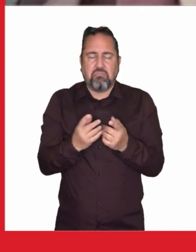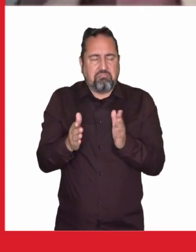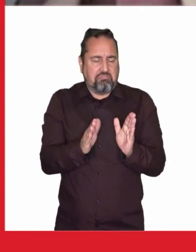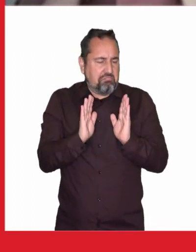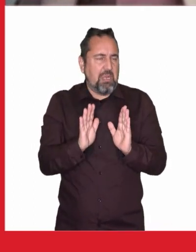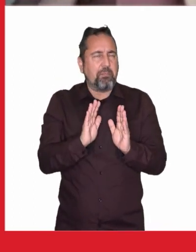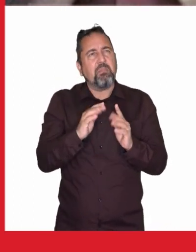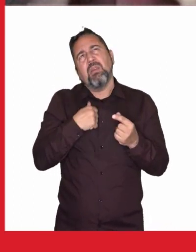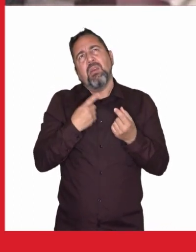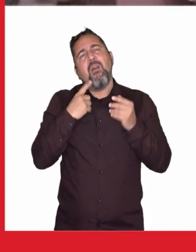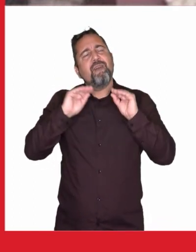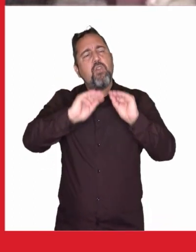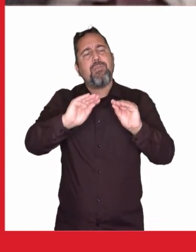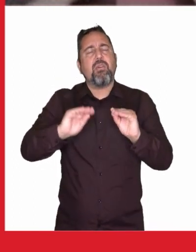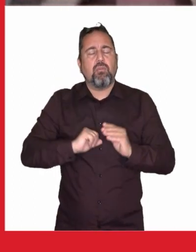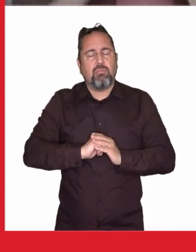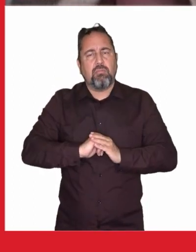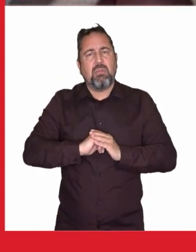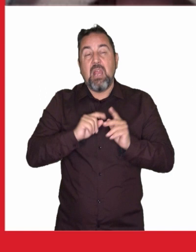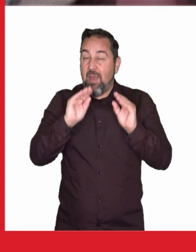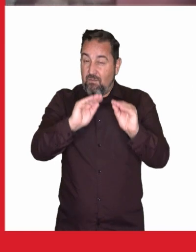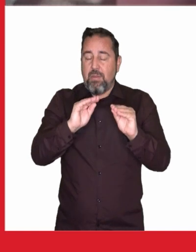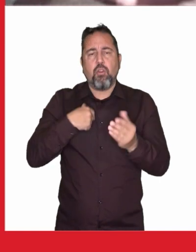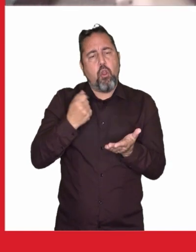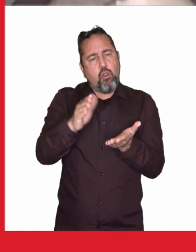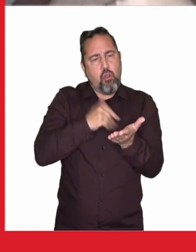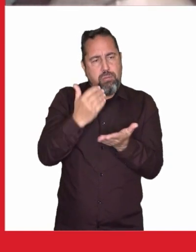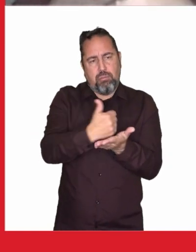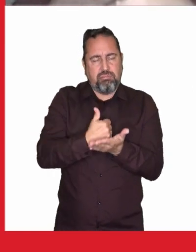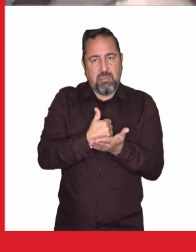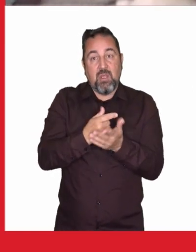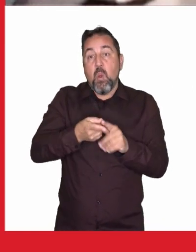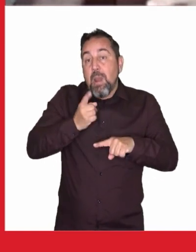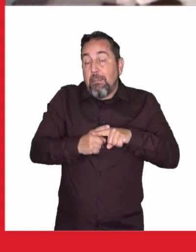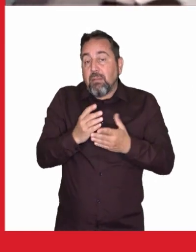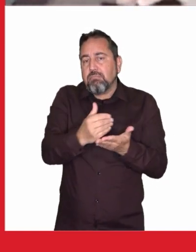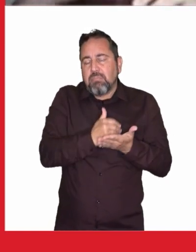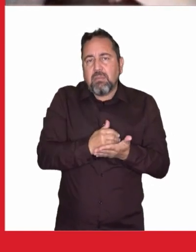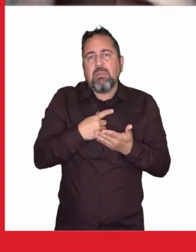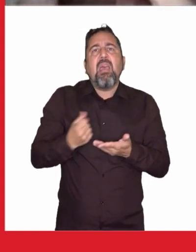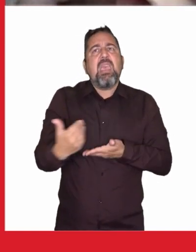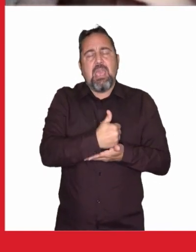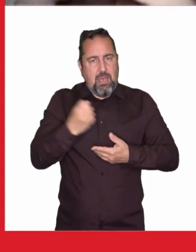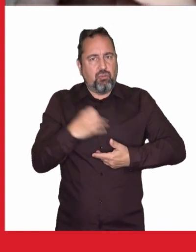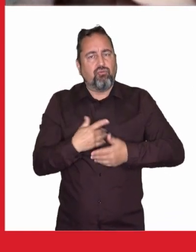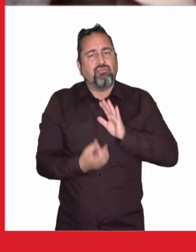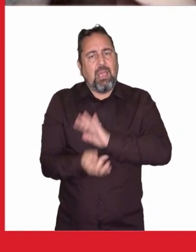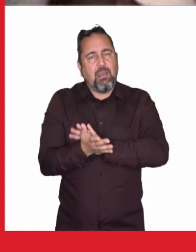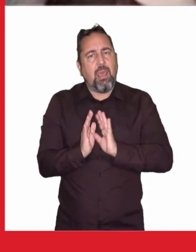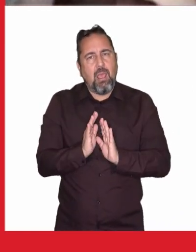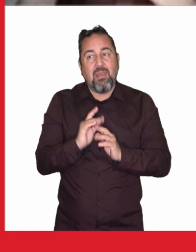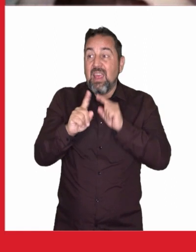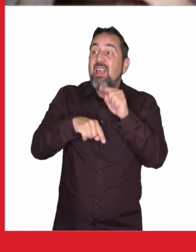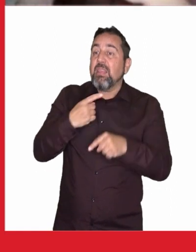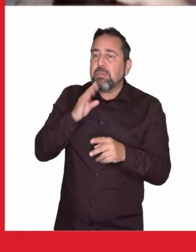nosotros por este curso, por un lado decimos, venga, damos una formación y por esa formación cobramos. Ahí tengo una parte de la